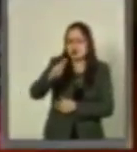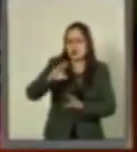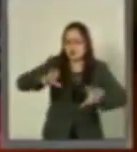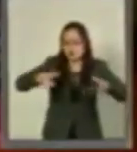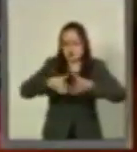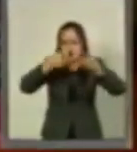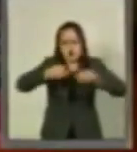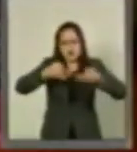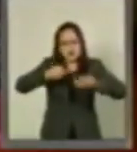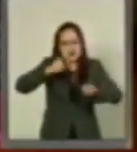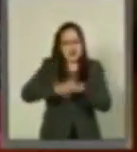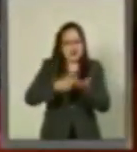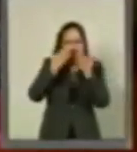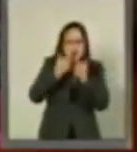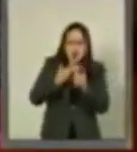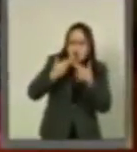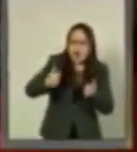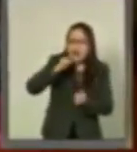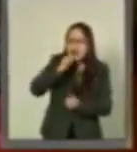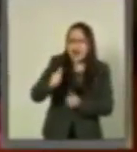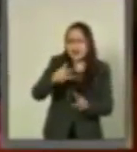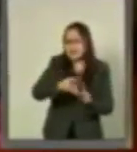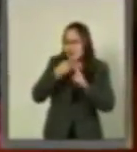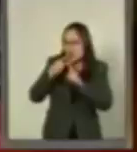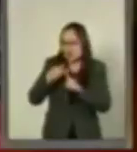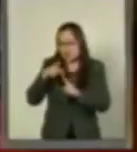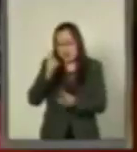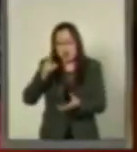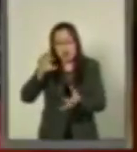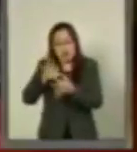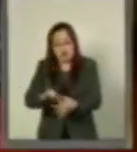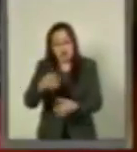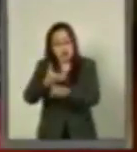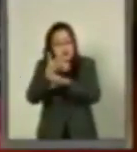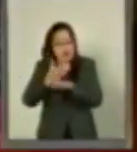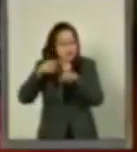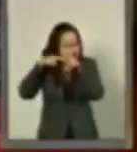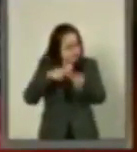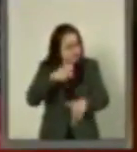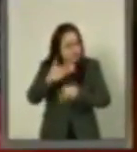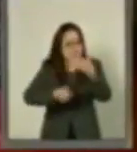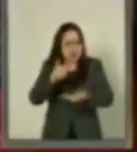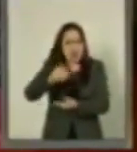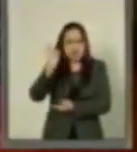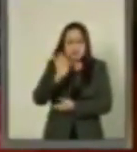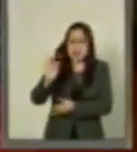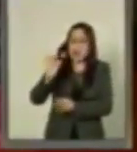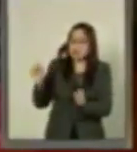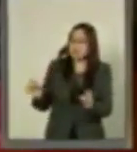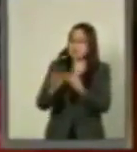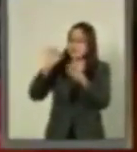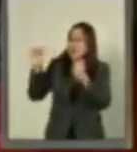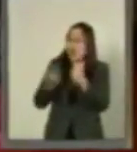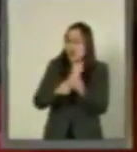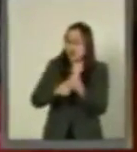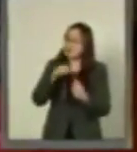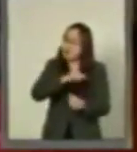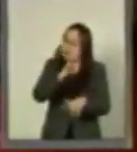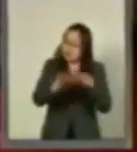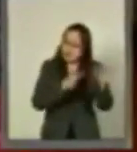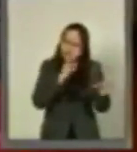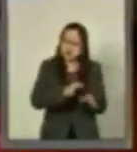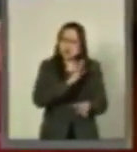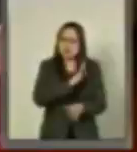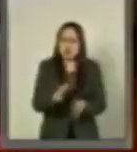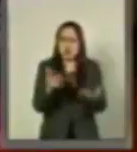en estados donde no hay un solo secuestro. Y el compromiso con los estados es mantenerla para estar listos en caso de que pueda suceder algún